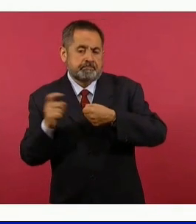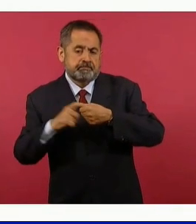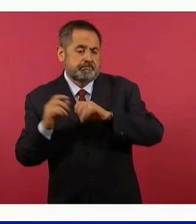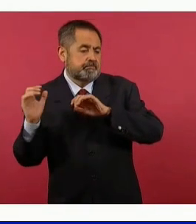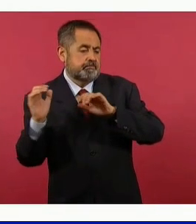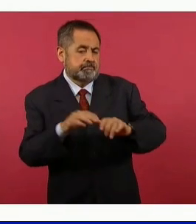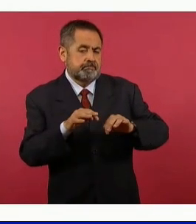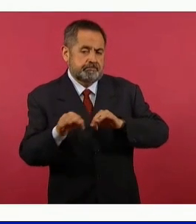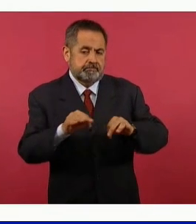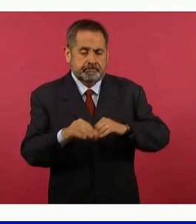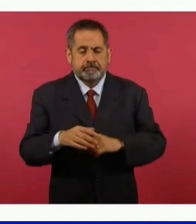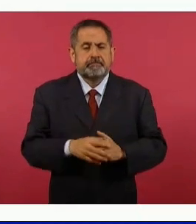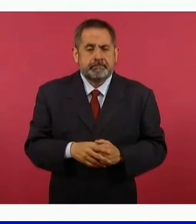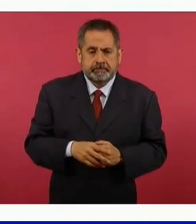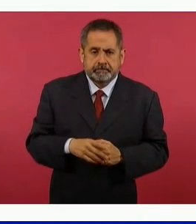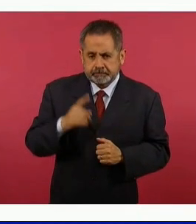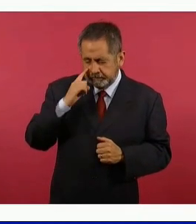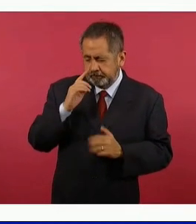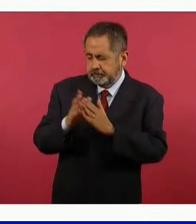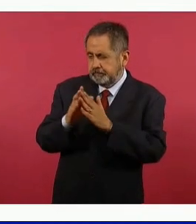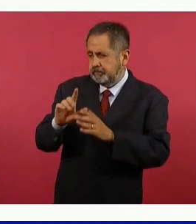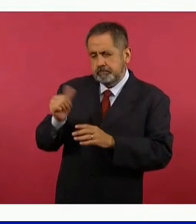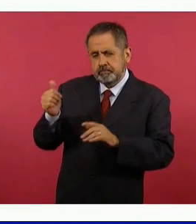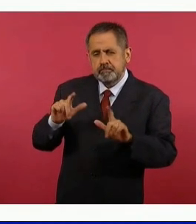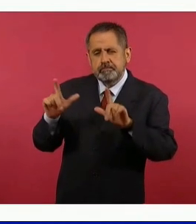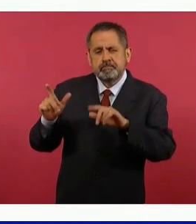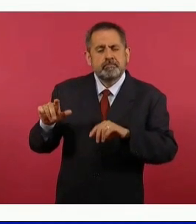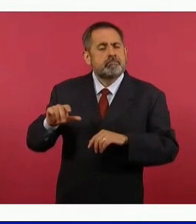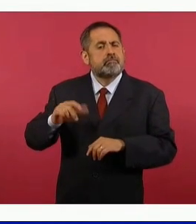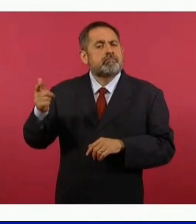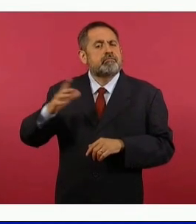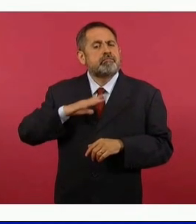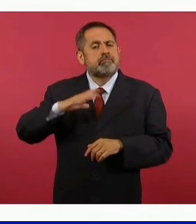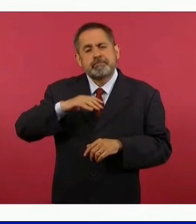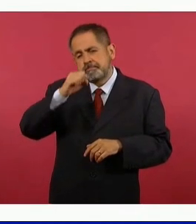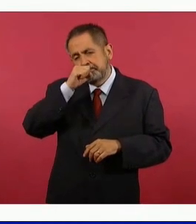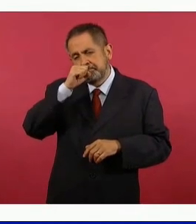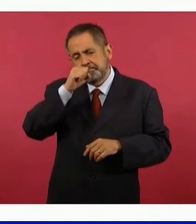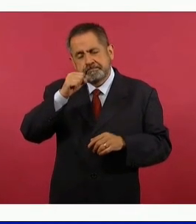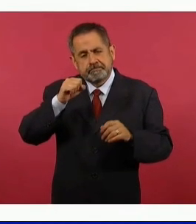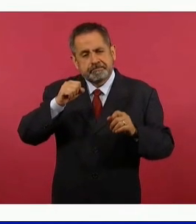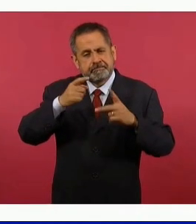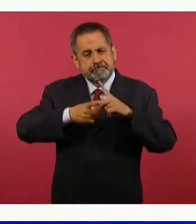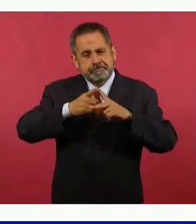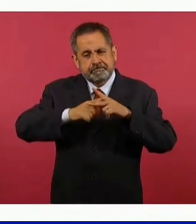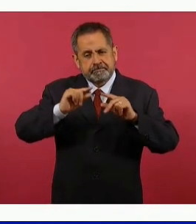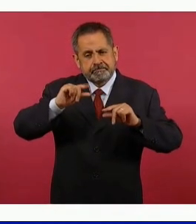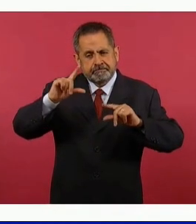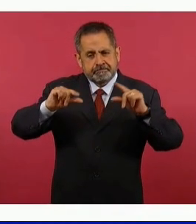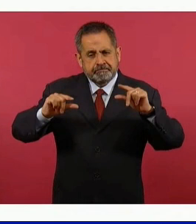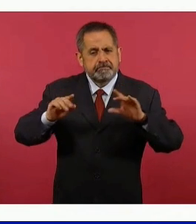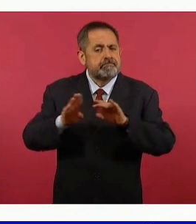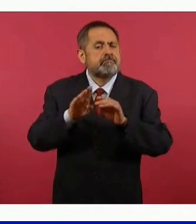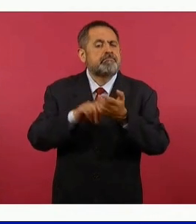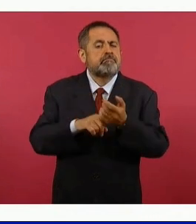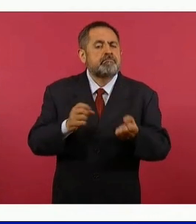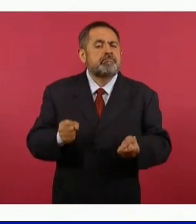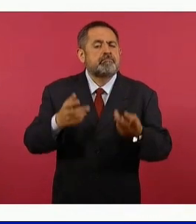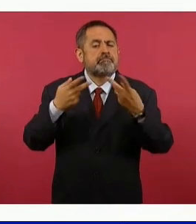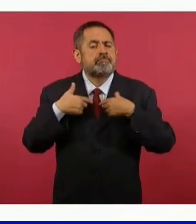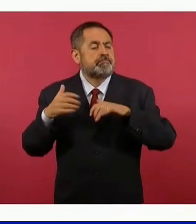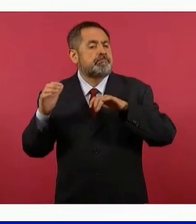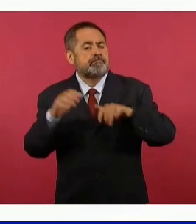Pero ¿por qué no pones de favor? Hay una gráfica sobre el comportamiento de los